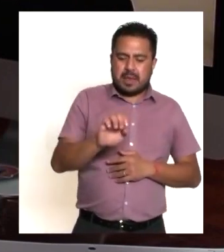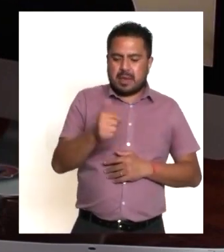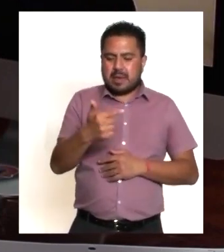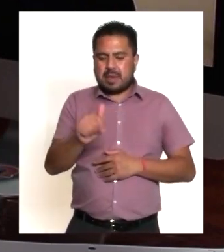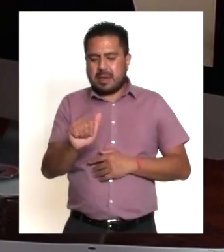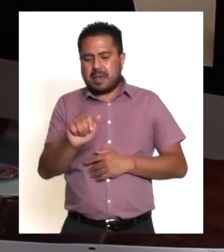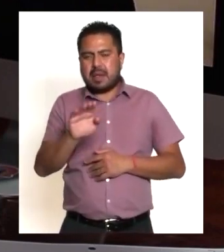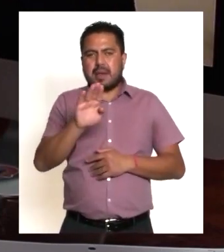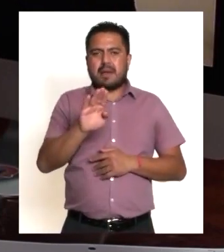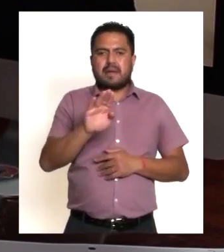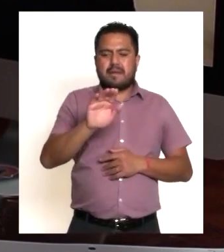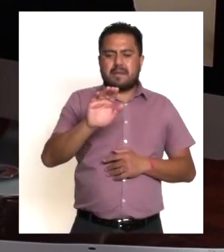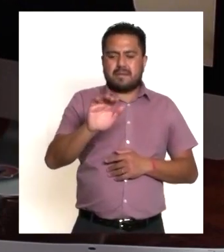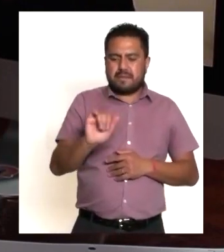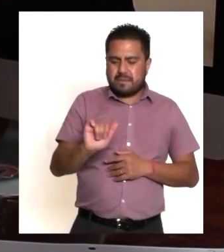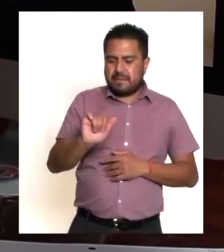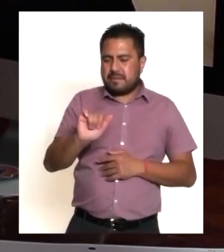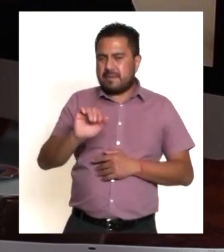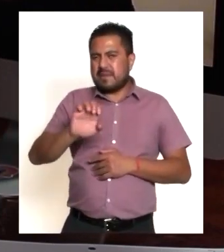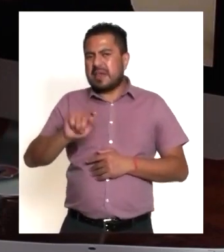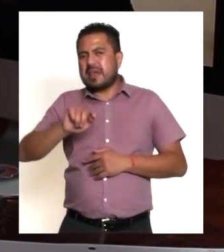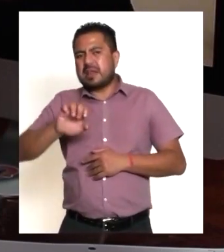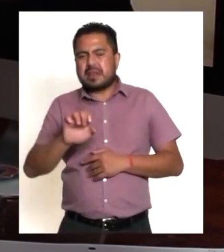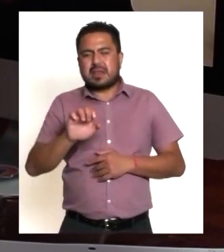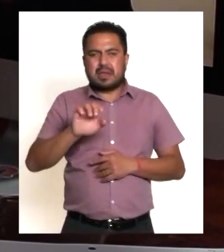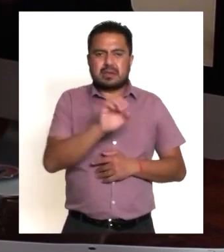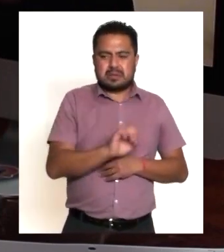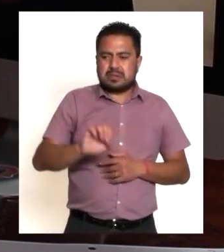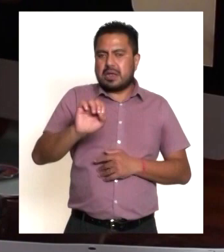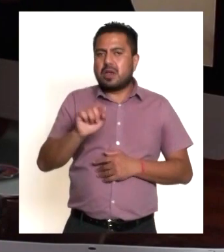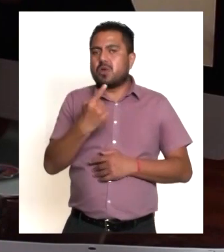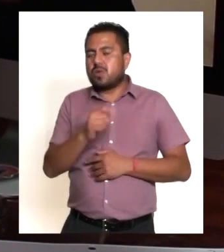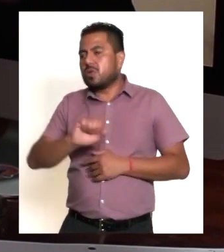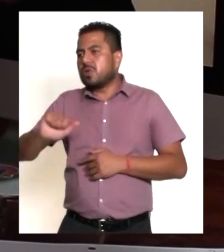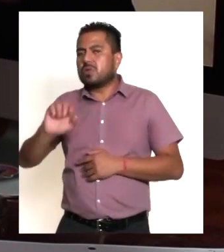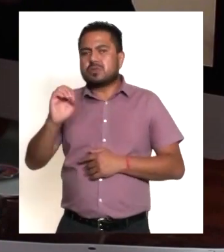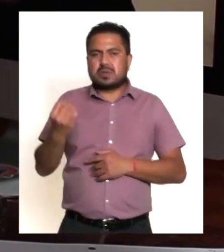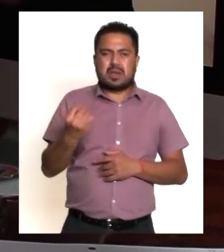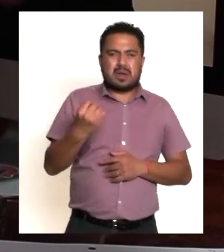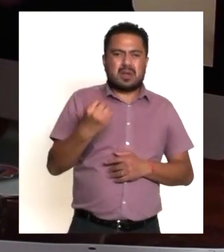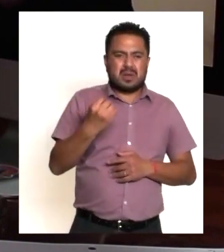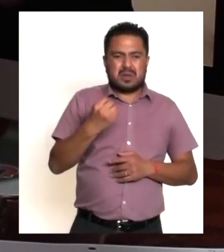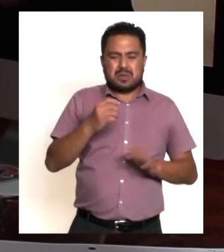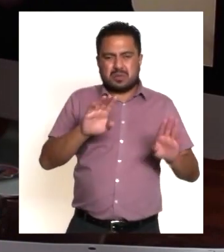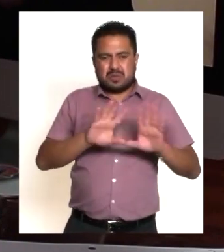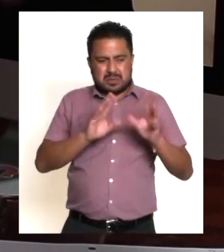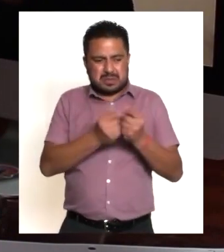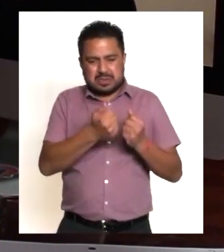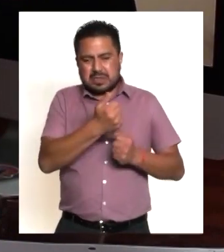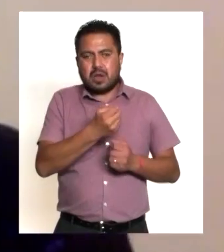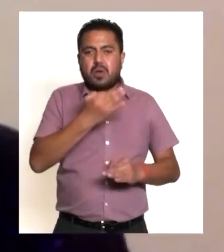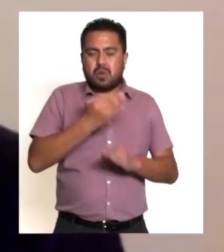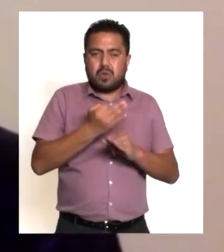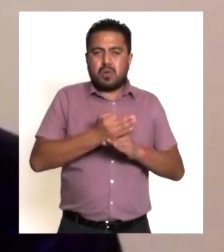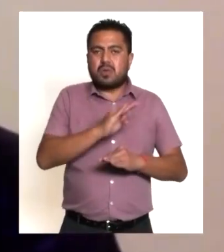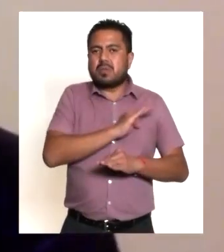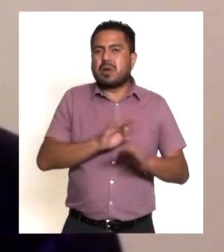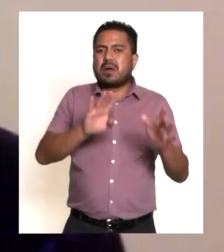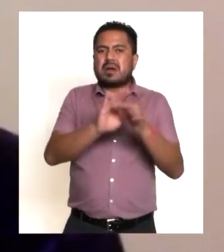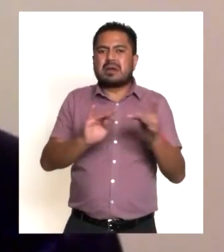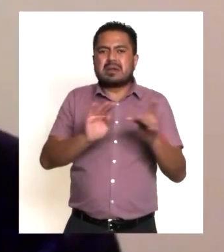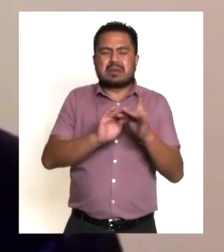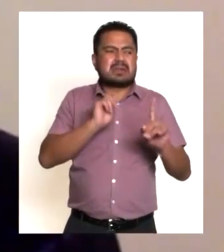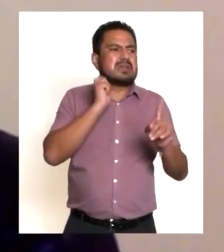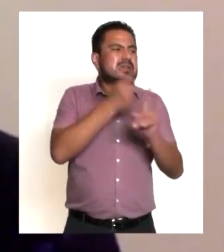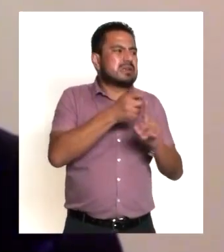megabyte, que en bits es un 1 o un 0 y el byte son 8, un octeto completo. Hoy en día puedes